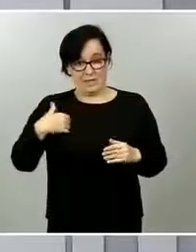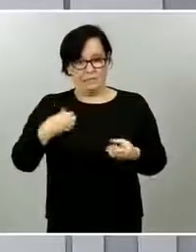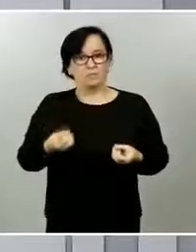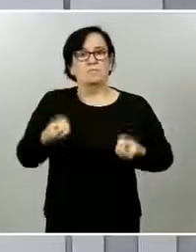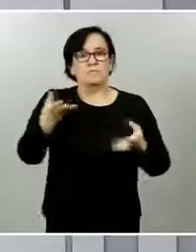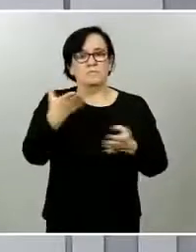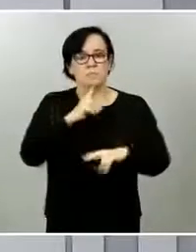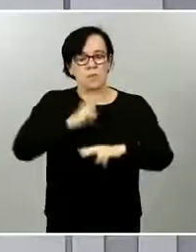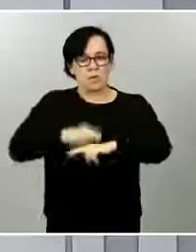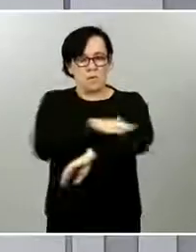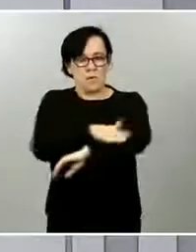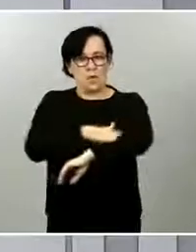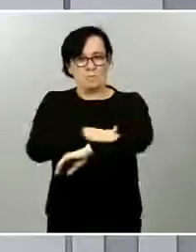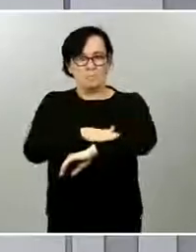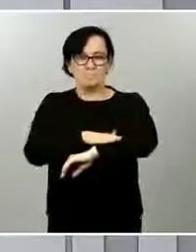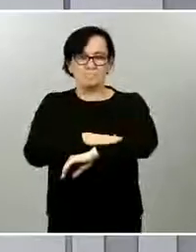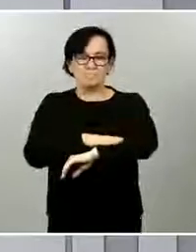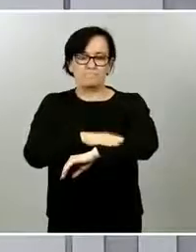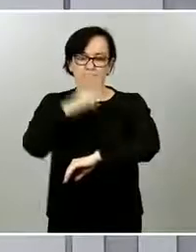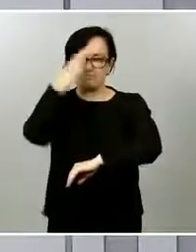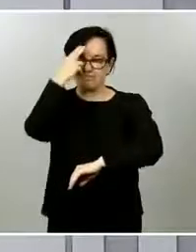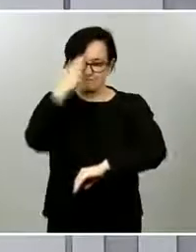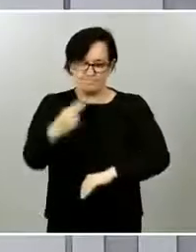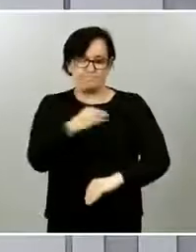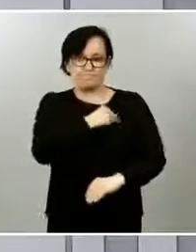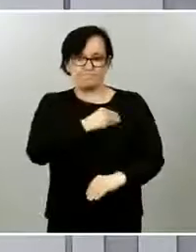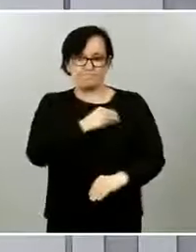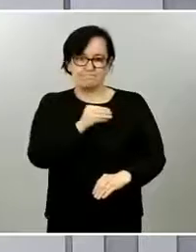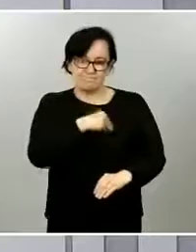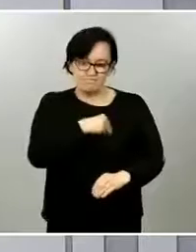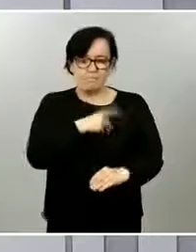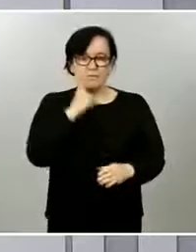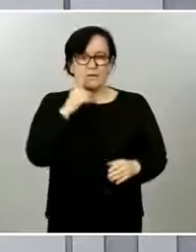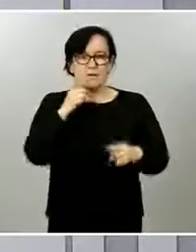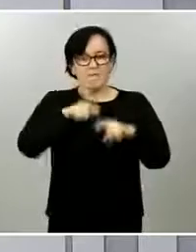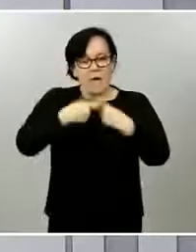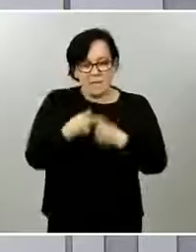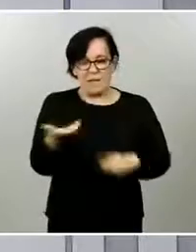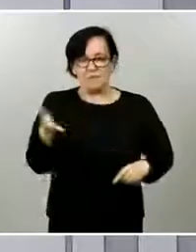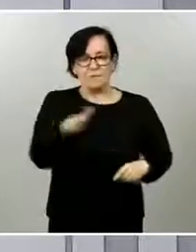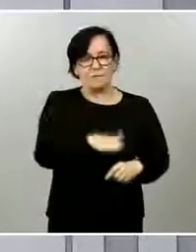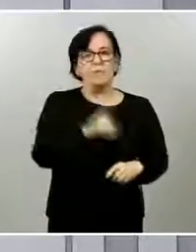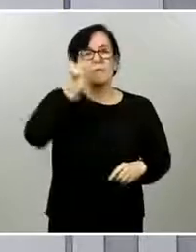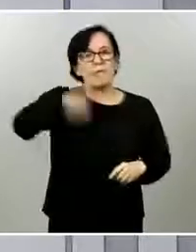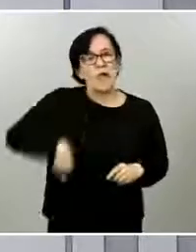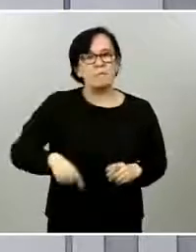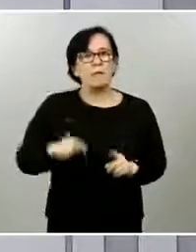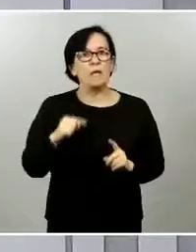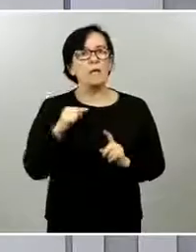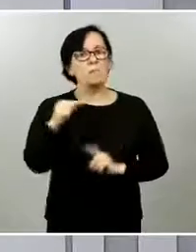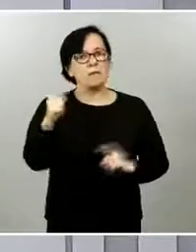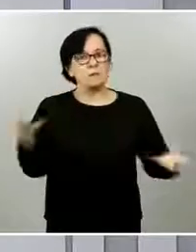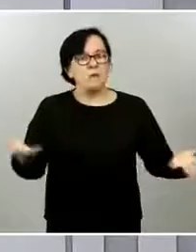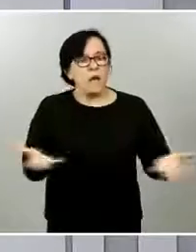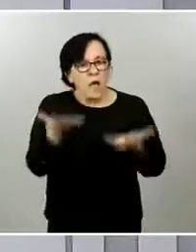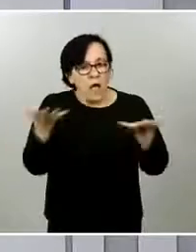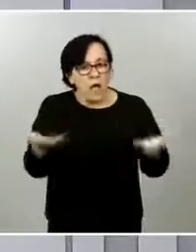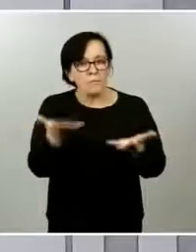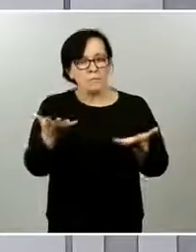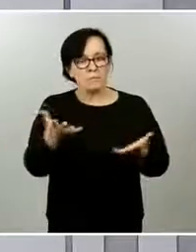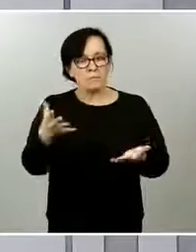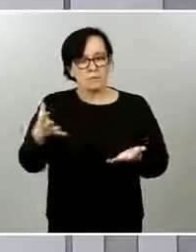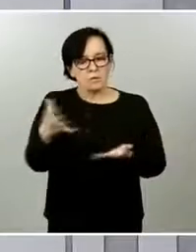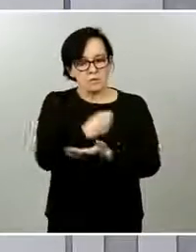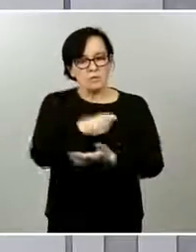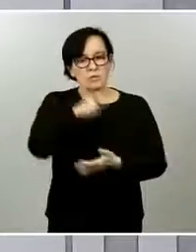podemos estar anunciando este pase a la fase 1. Como no, queremos trasladar en nombre del Gobierno nuestro más